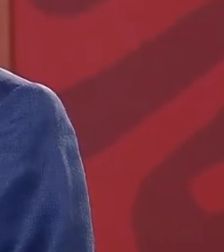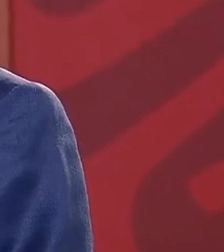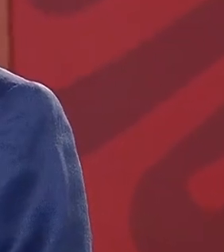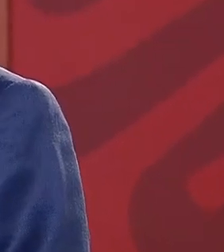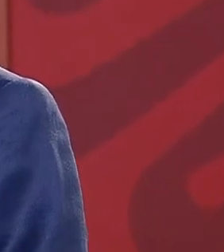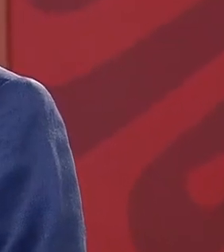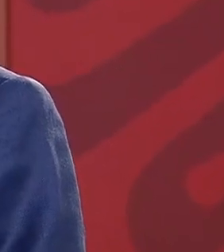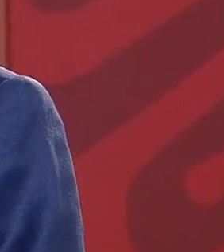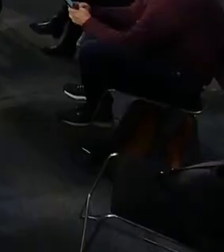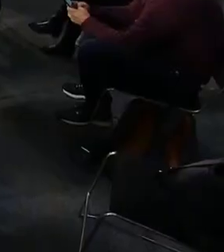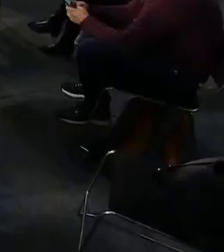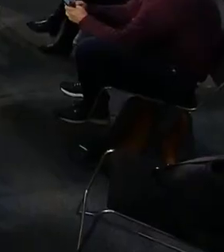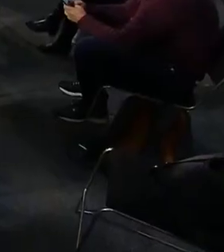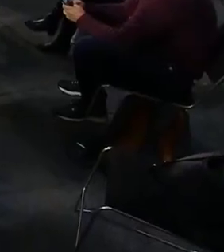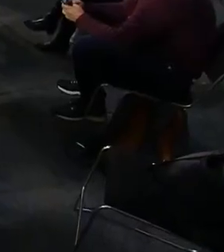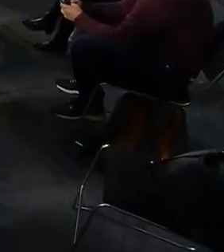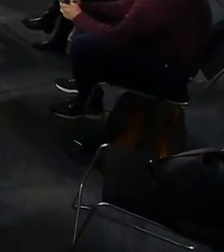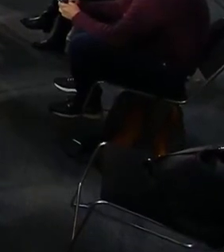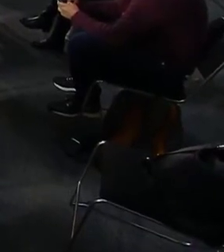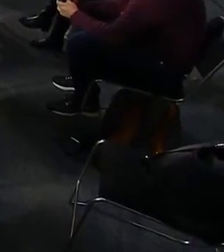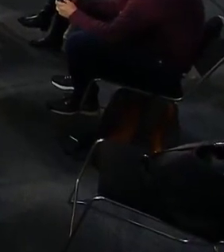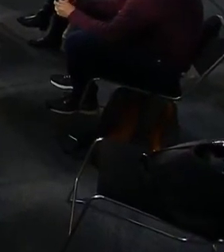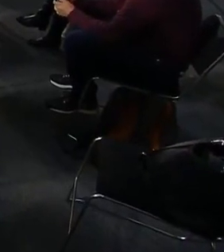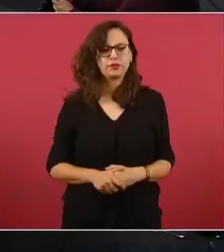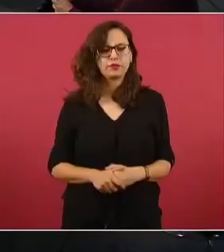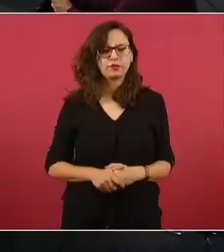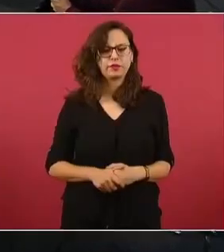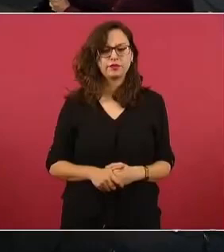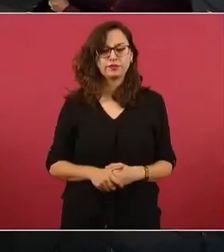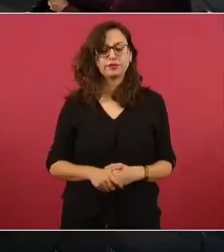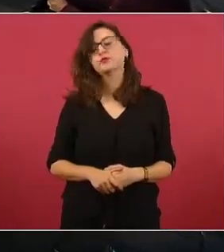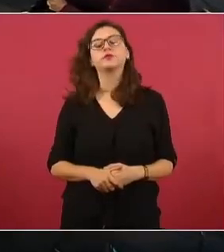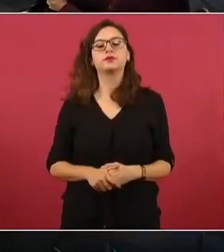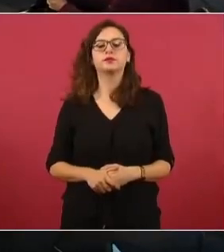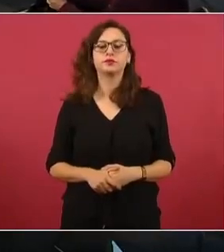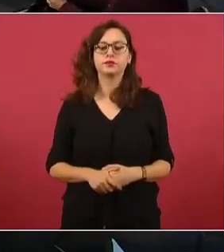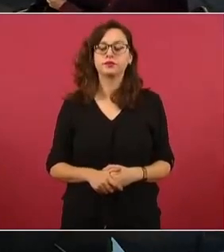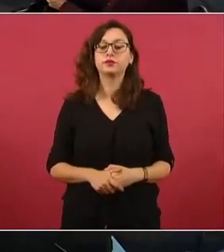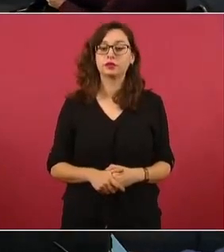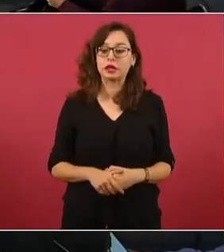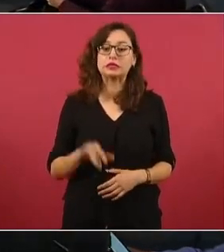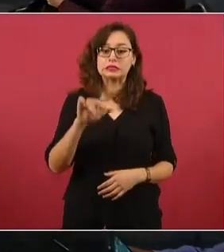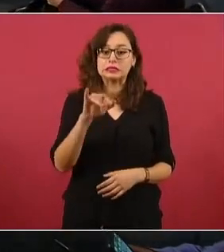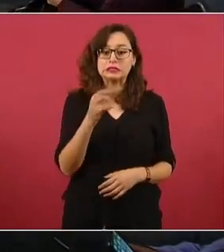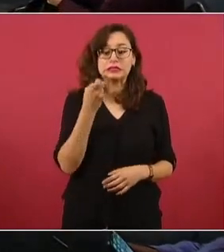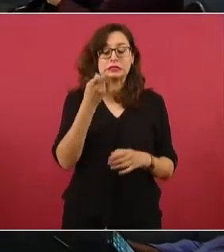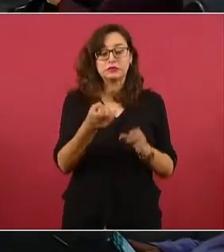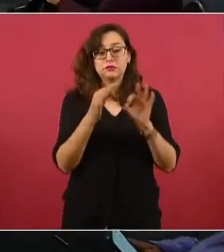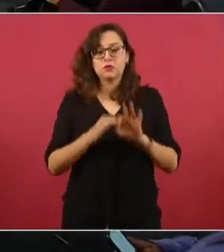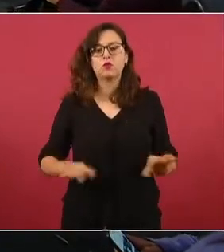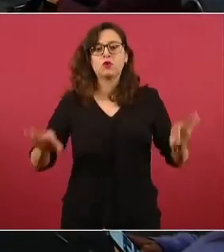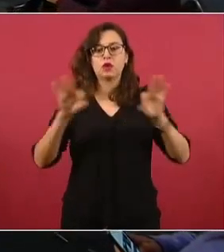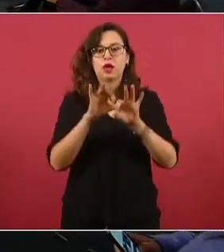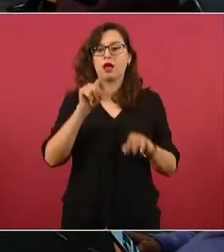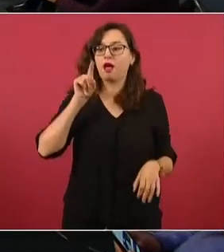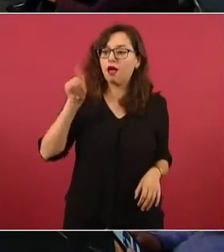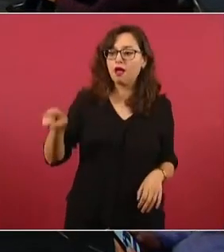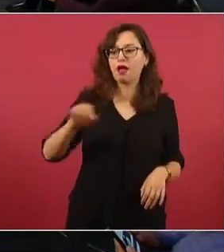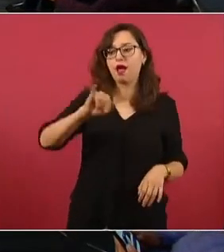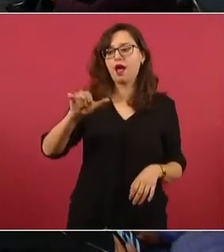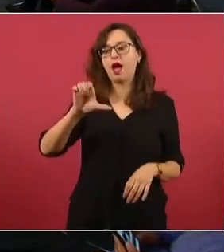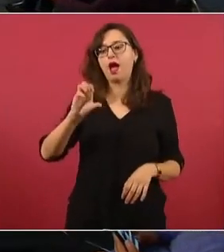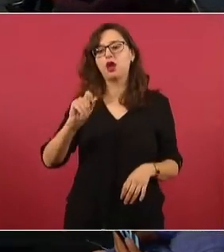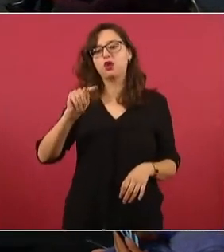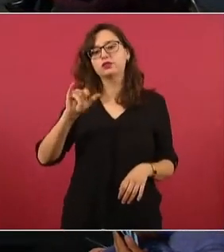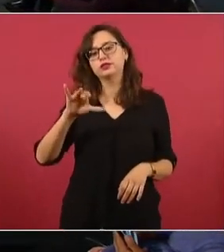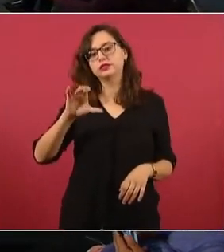en Quintana Roo. Sí, y lo de Jalotzingo, presidente, es muy importante porque ahí pasan las cuencas hídridas y que obviamente